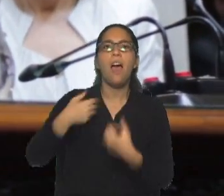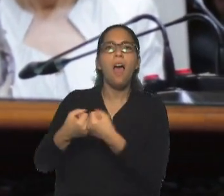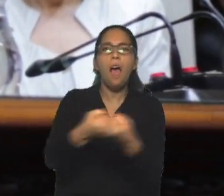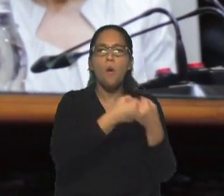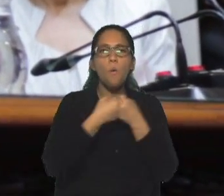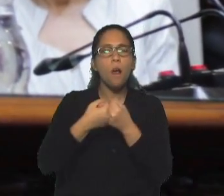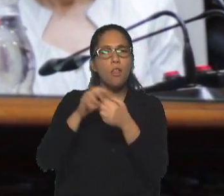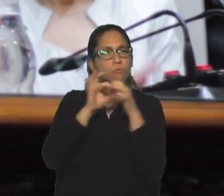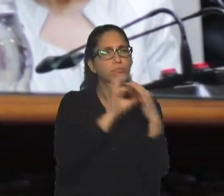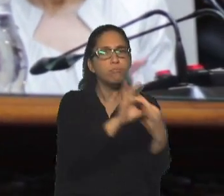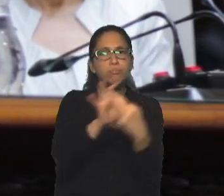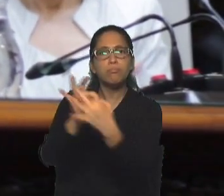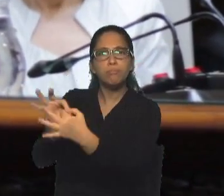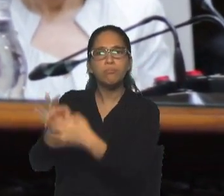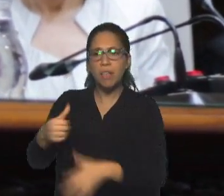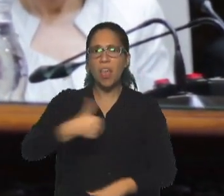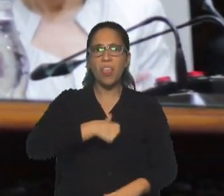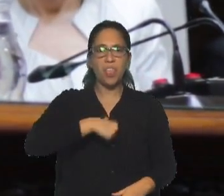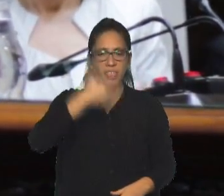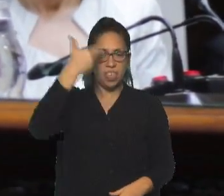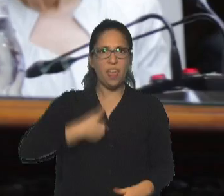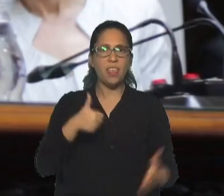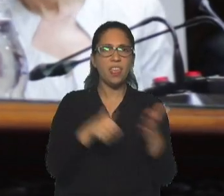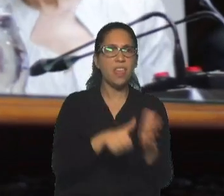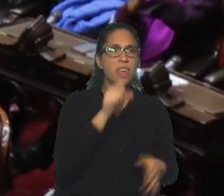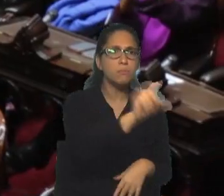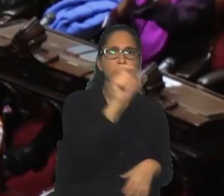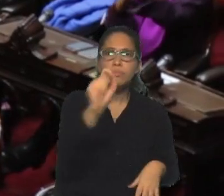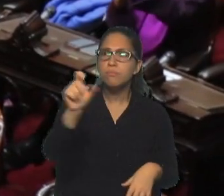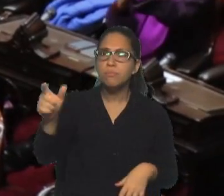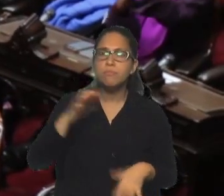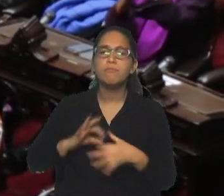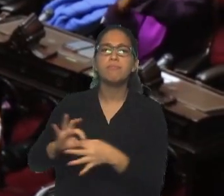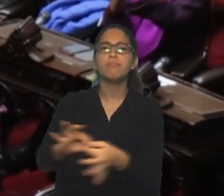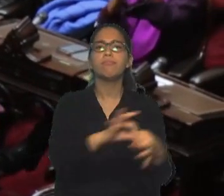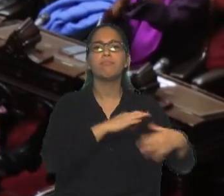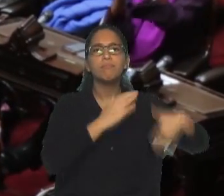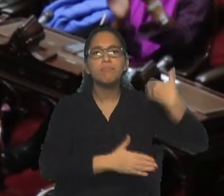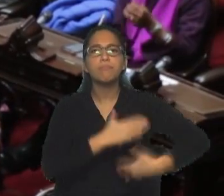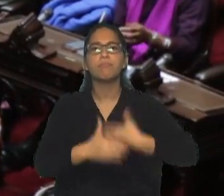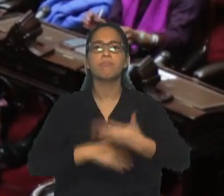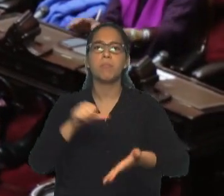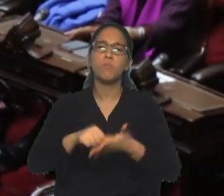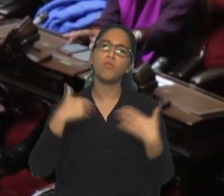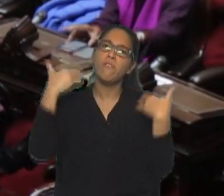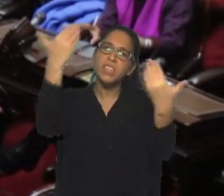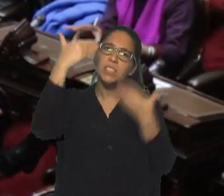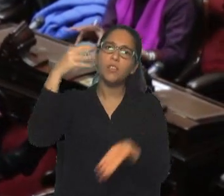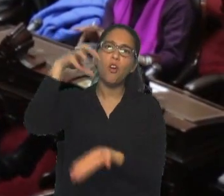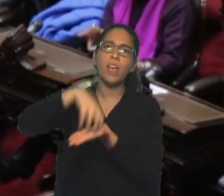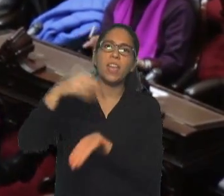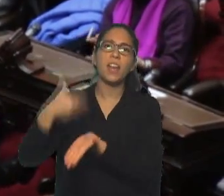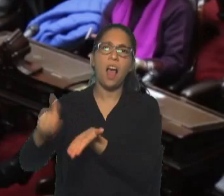desde nuestras identidades ser parte integral del desarrollo de nuestros países por eso Quiero felicitar al inadi